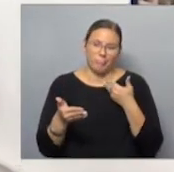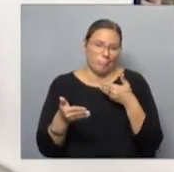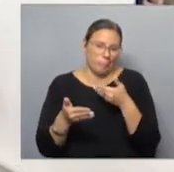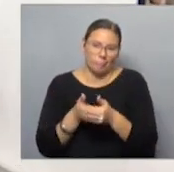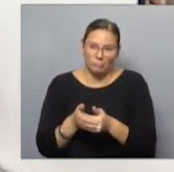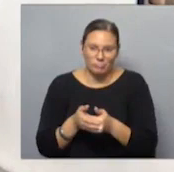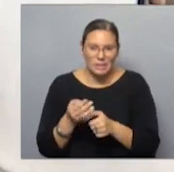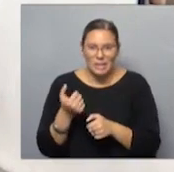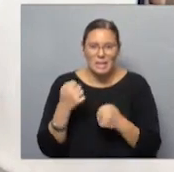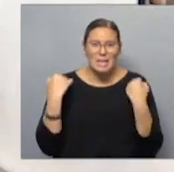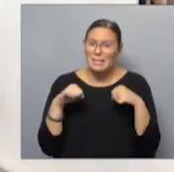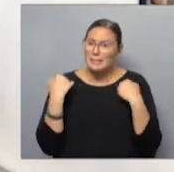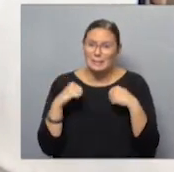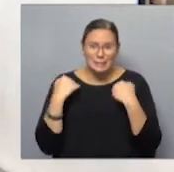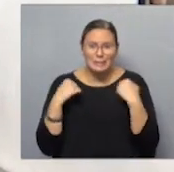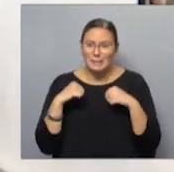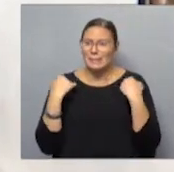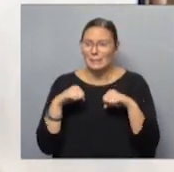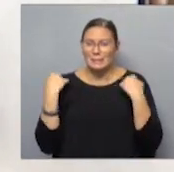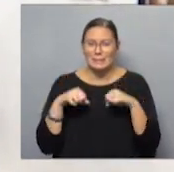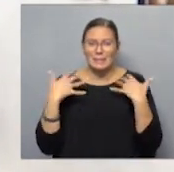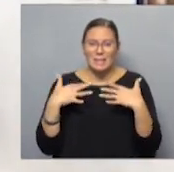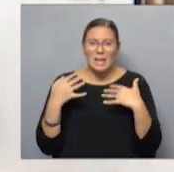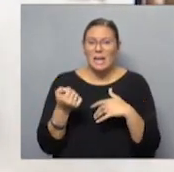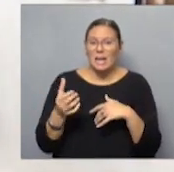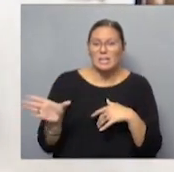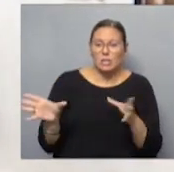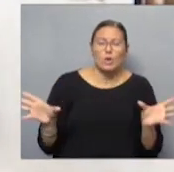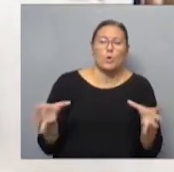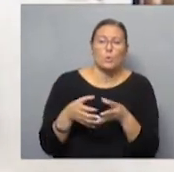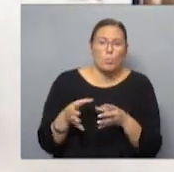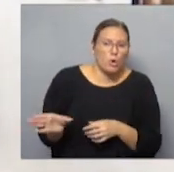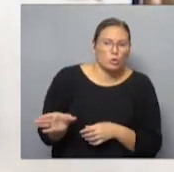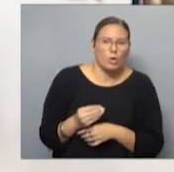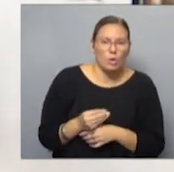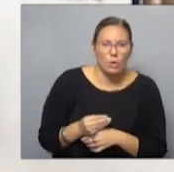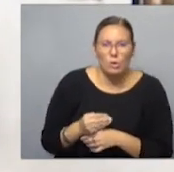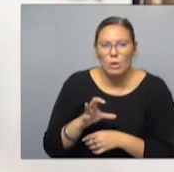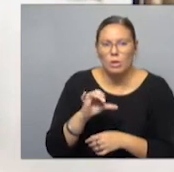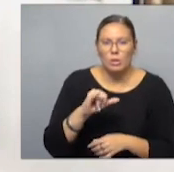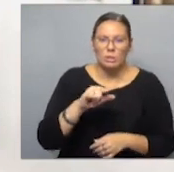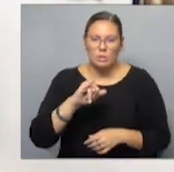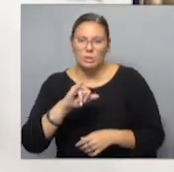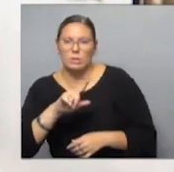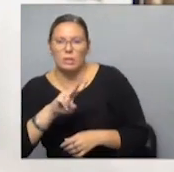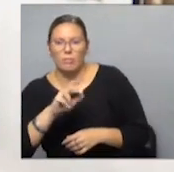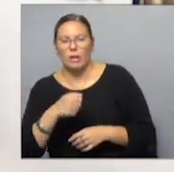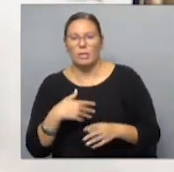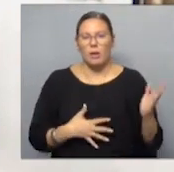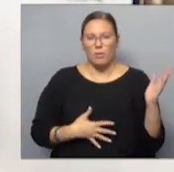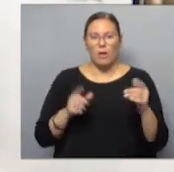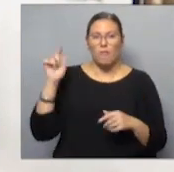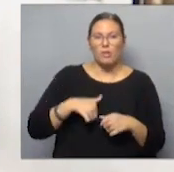verdad, estamos con ensayos a full. Estamos casi todo el equipo ya, que Silvana Perdomo, una de las bailadoras,